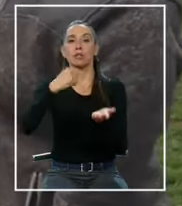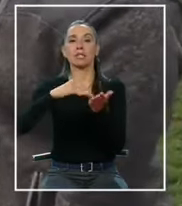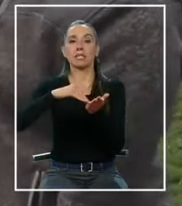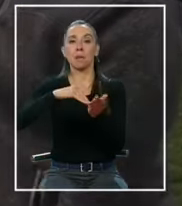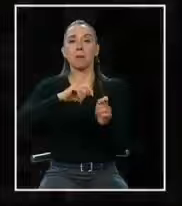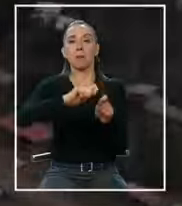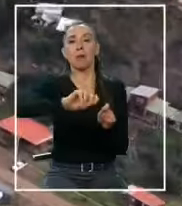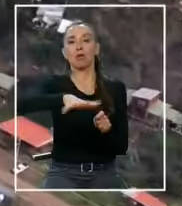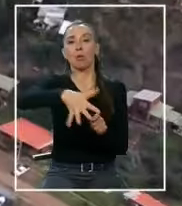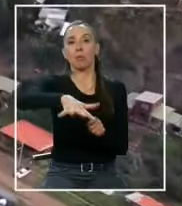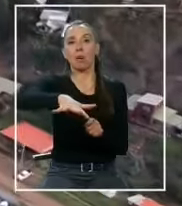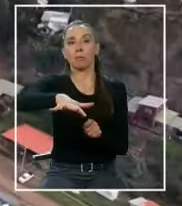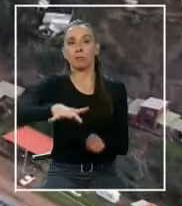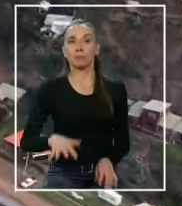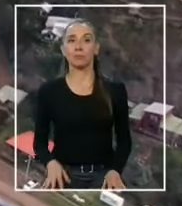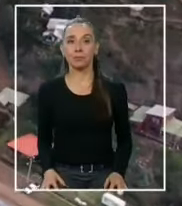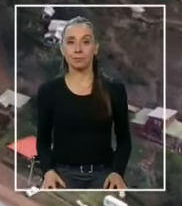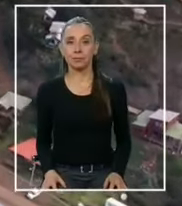metros cuadrados.